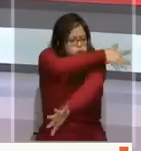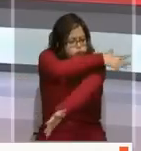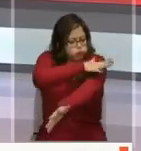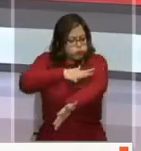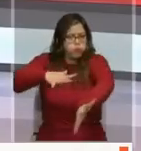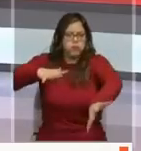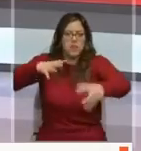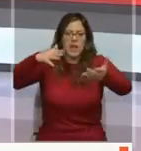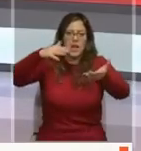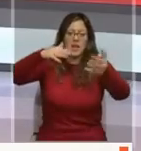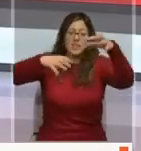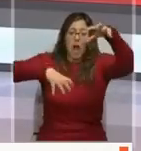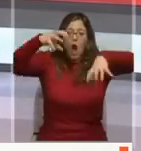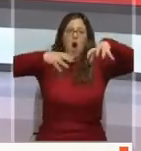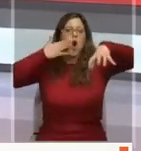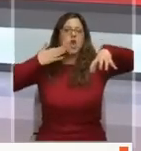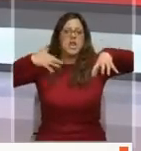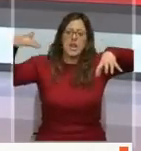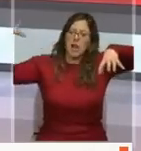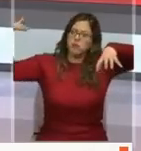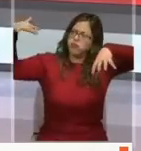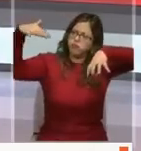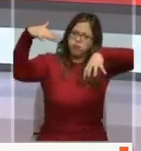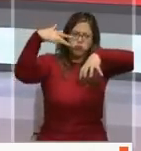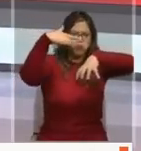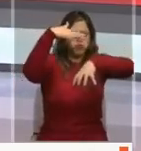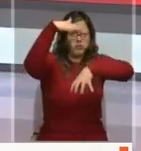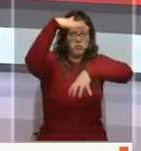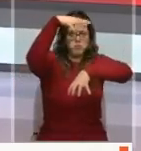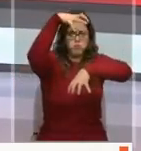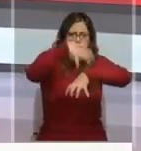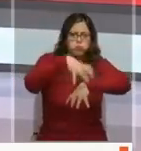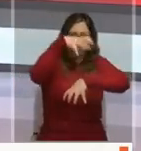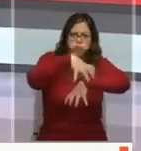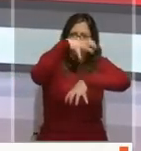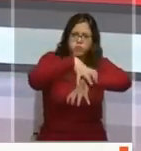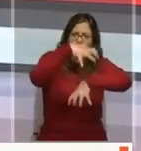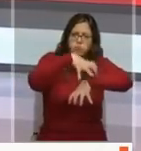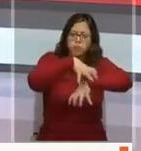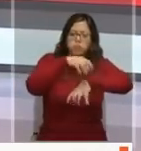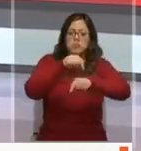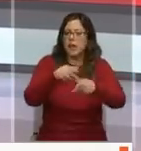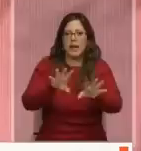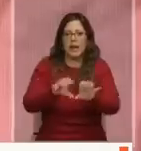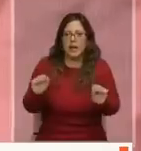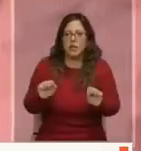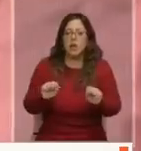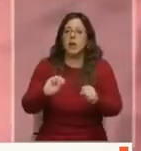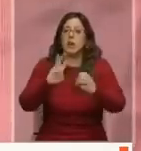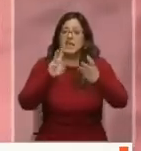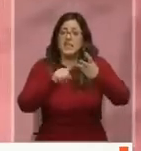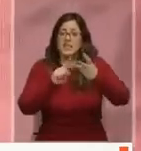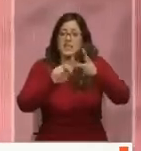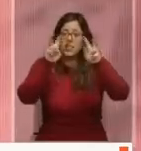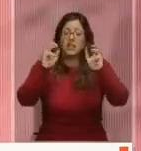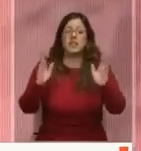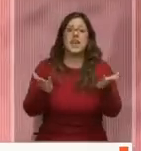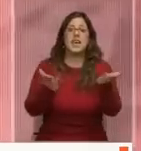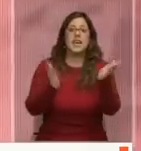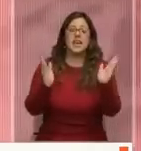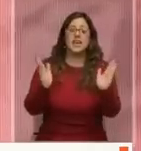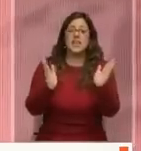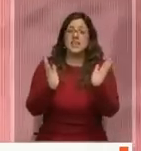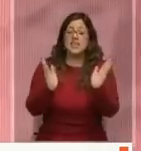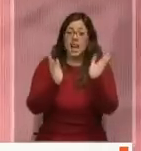la cordillera, la nubosidad, y la nubosidad se activa. Y ahí descarga. Claramente. Vamos al tercer lugar que tenemos seleccionado, San José de Maipo,